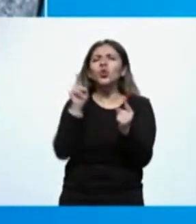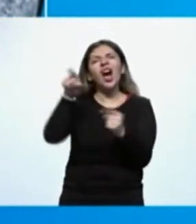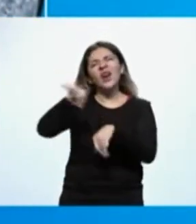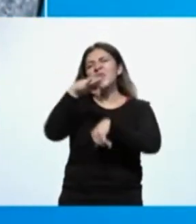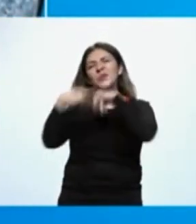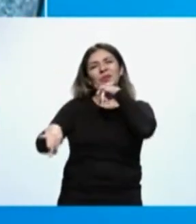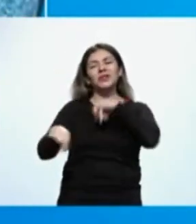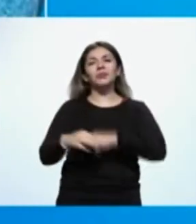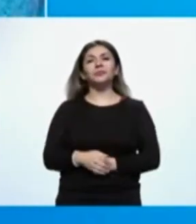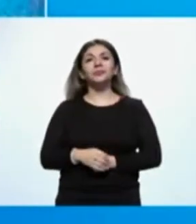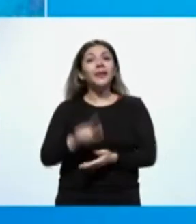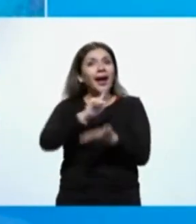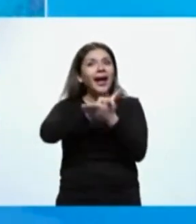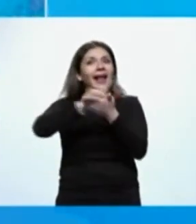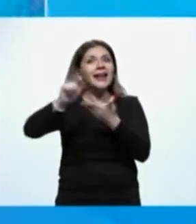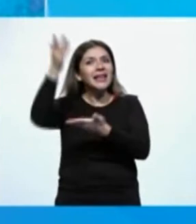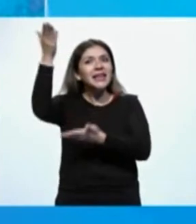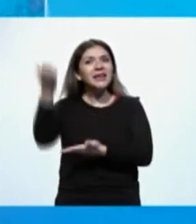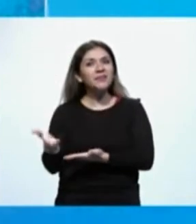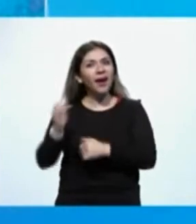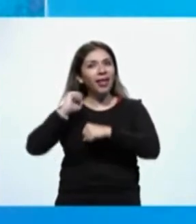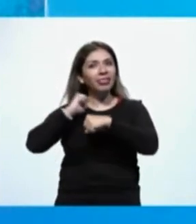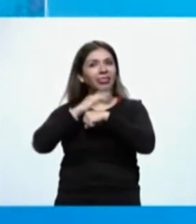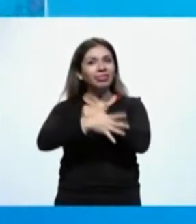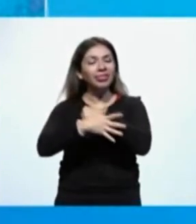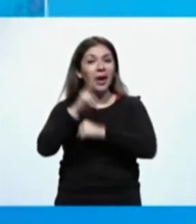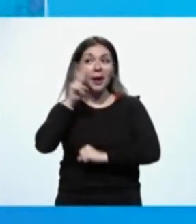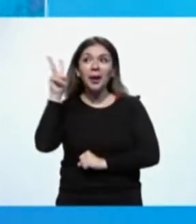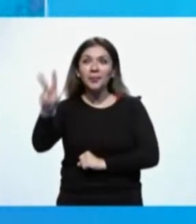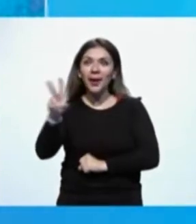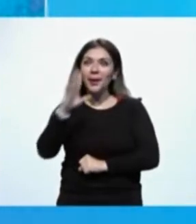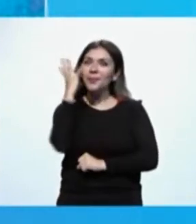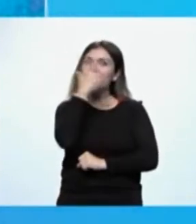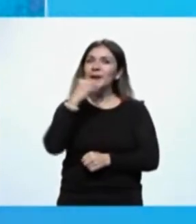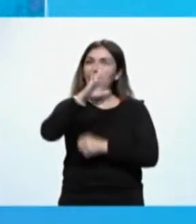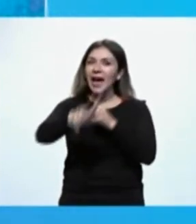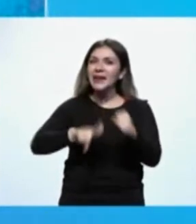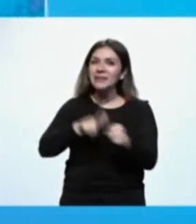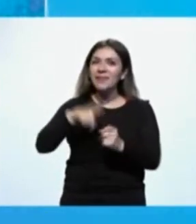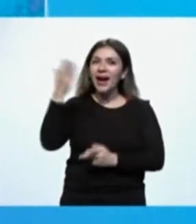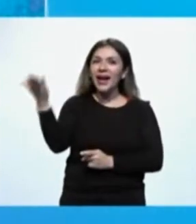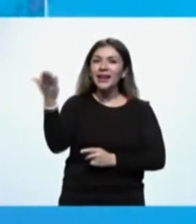final. ¡Qué limpio y tan lustroso que luce este animal!